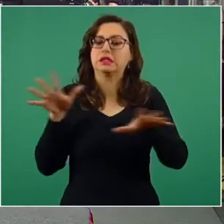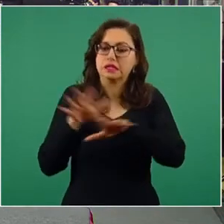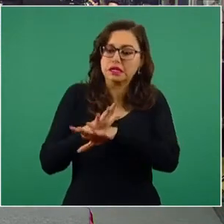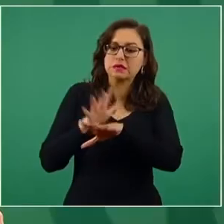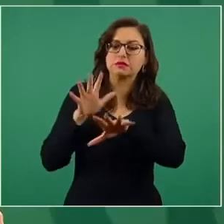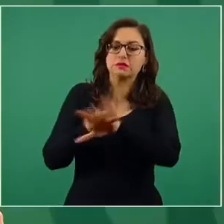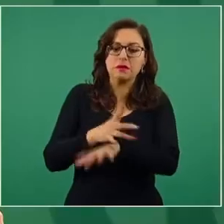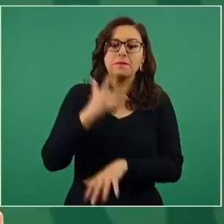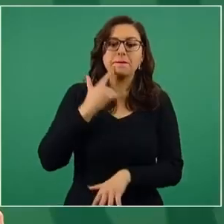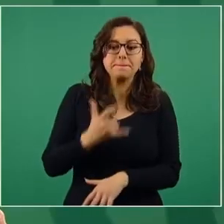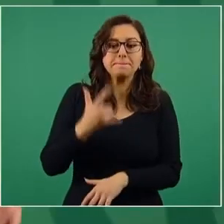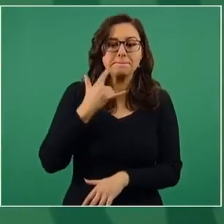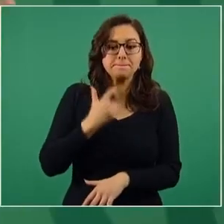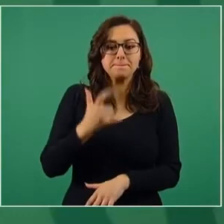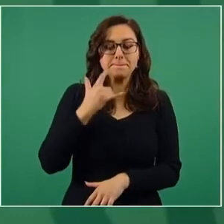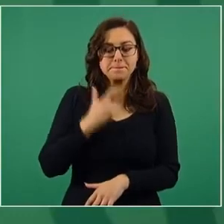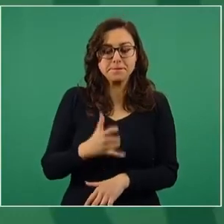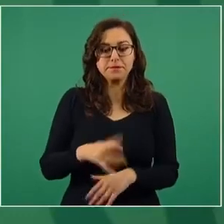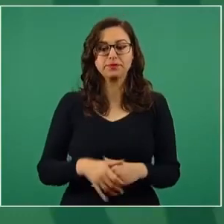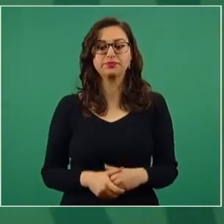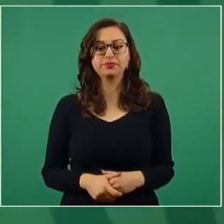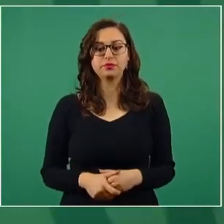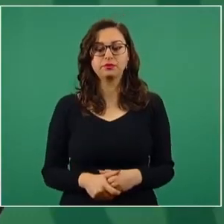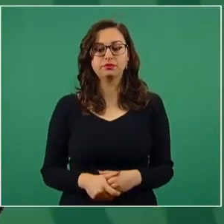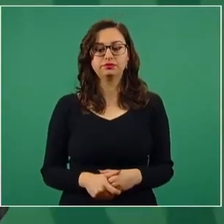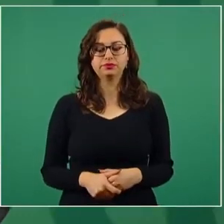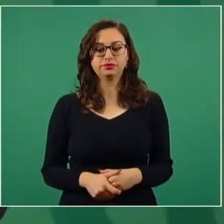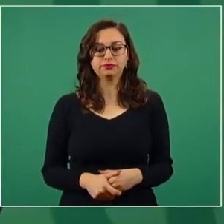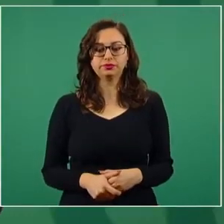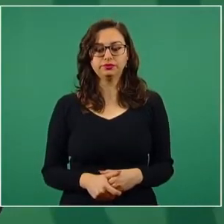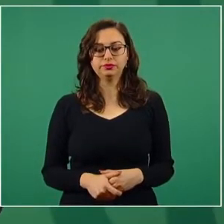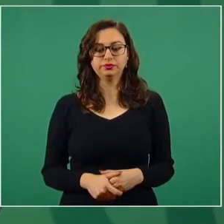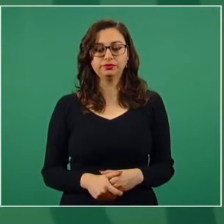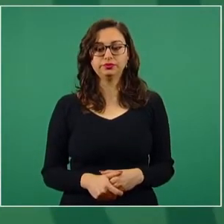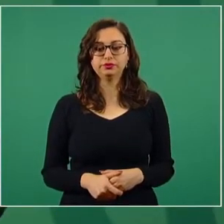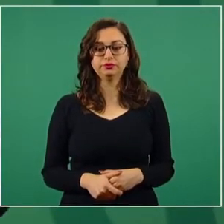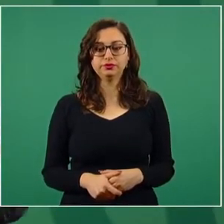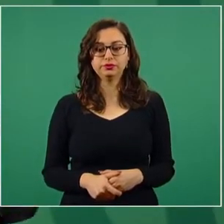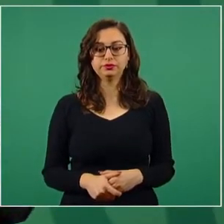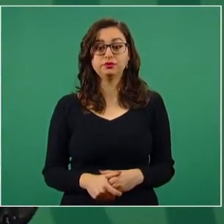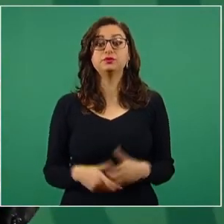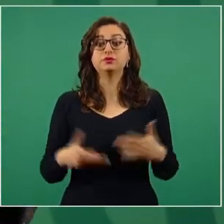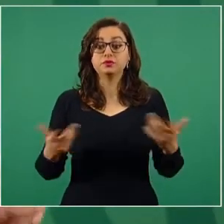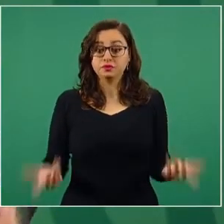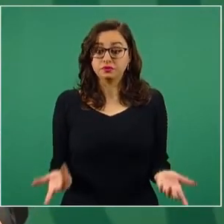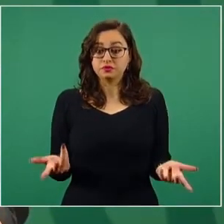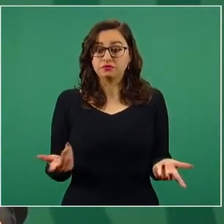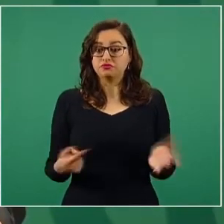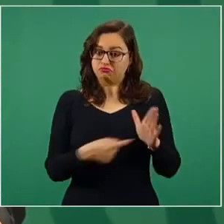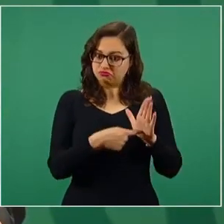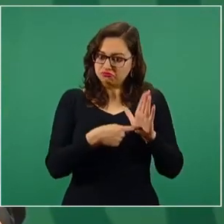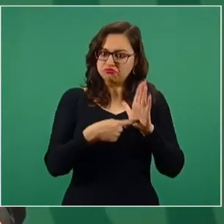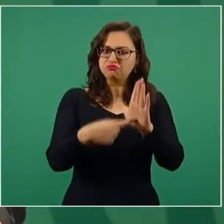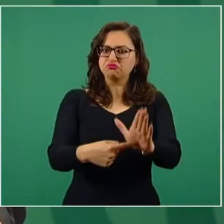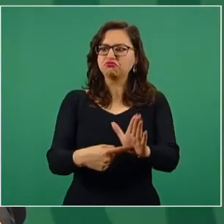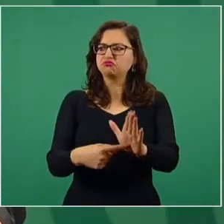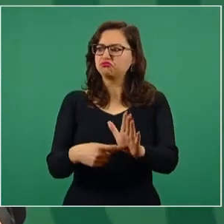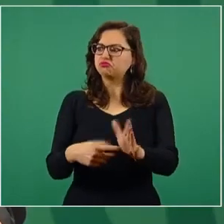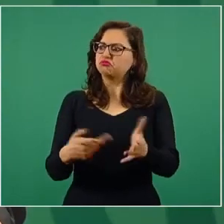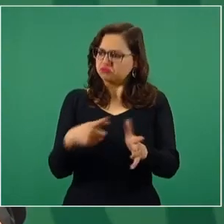marcha. Entonces, si se garantiza que se puede salir adelante